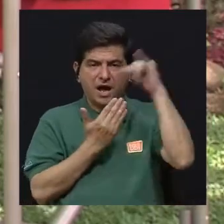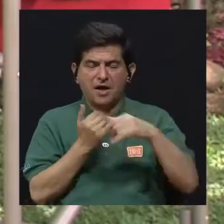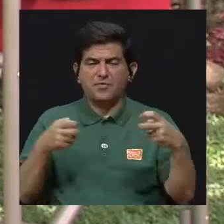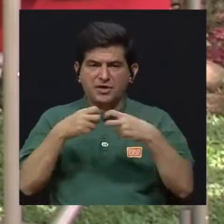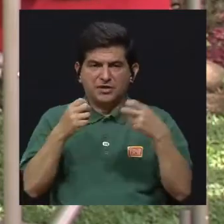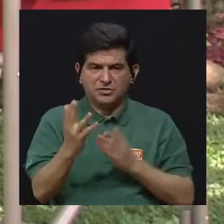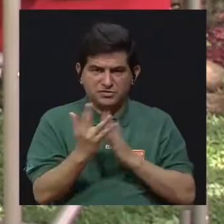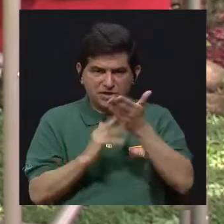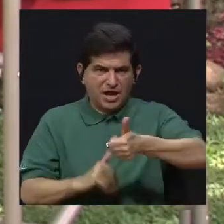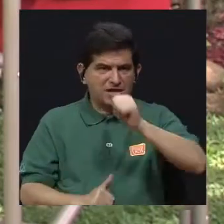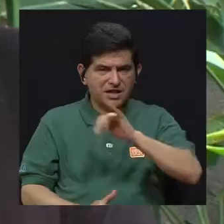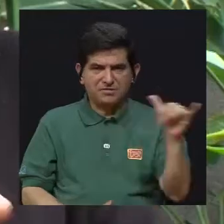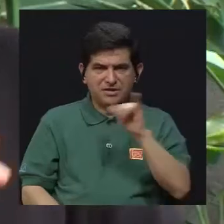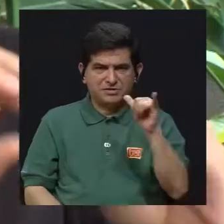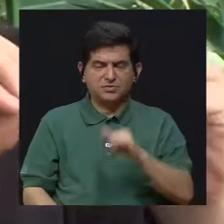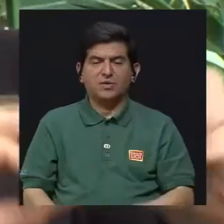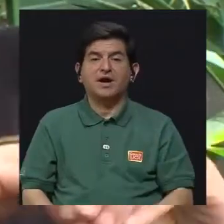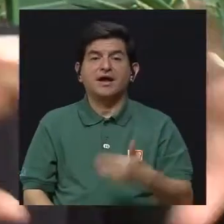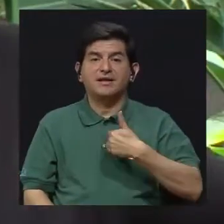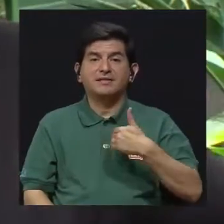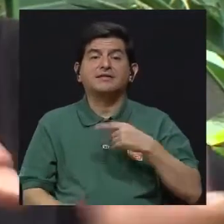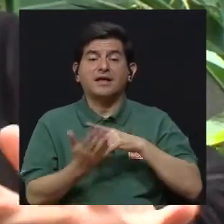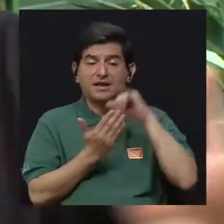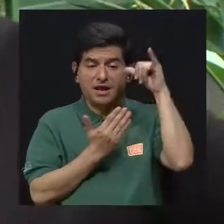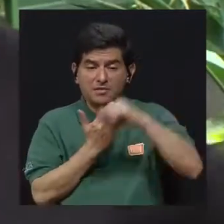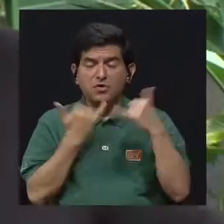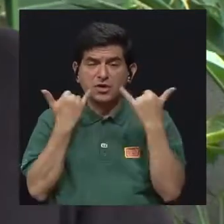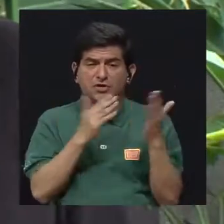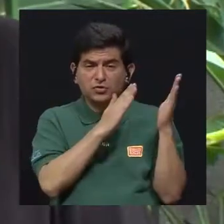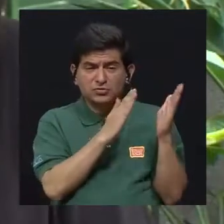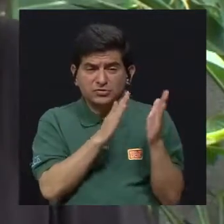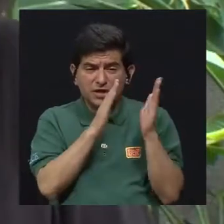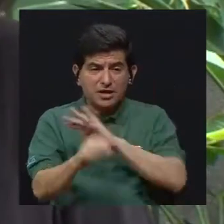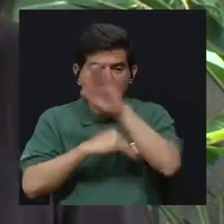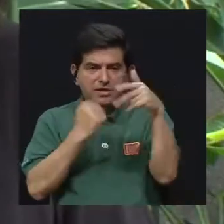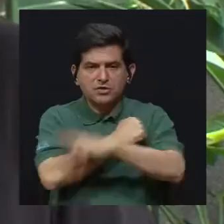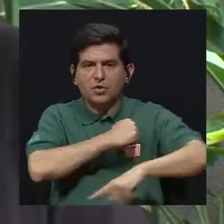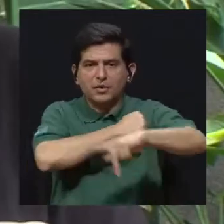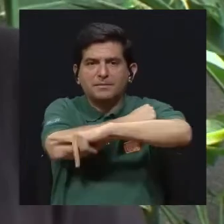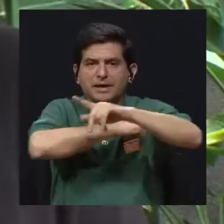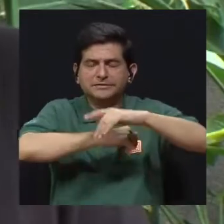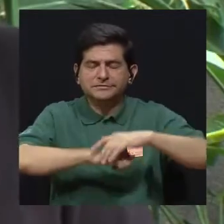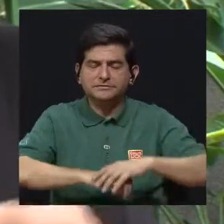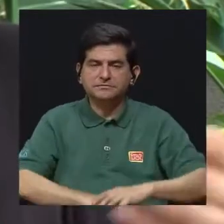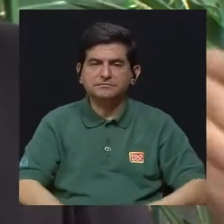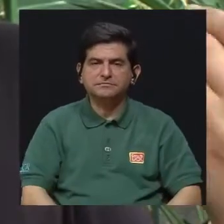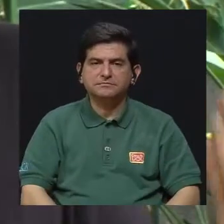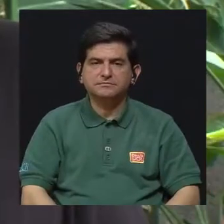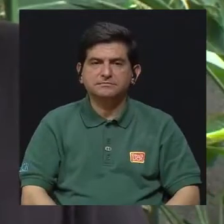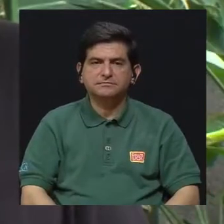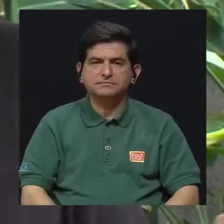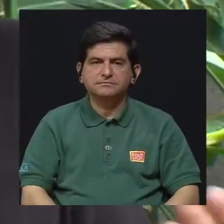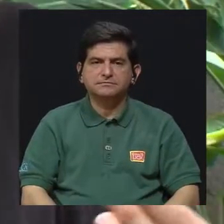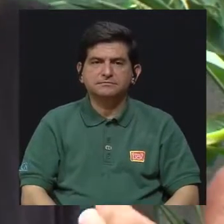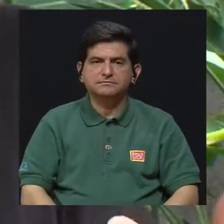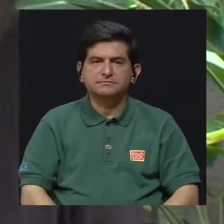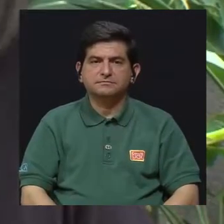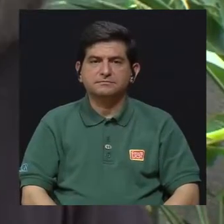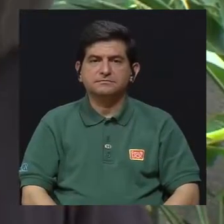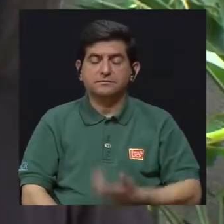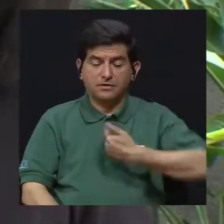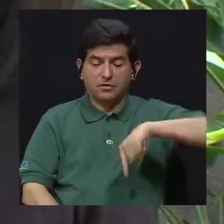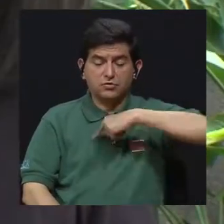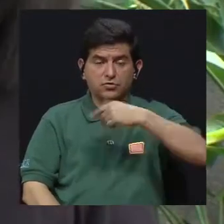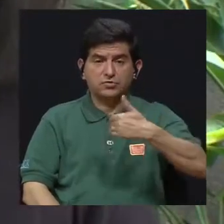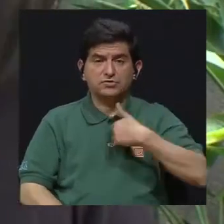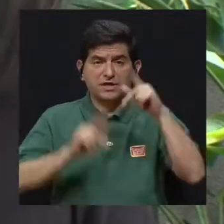proyectos hidroeléctricos también, porque tenemos proyectos planificados por todo el país. Entonces, tenemos